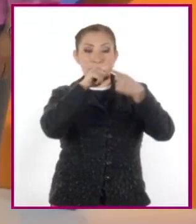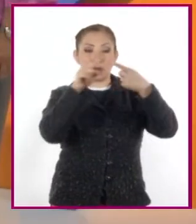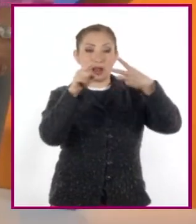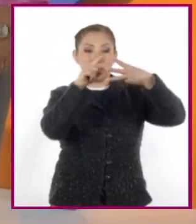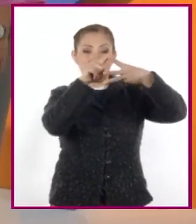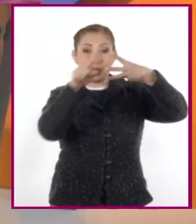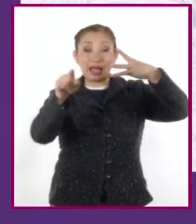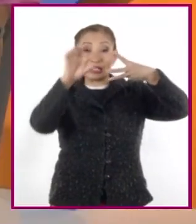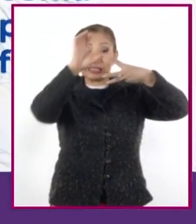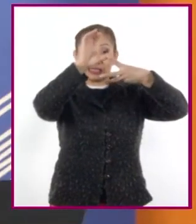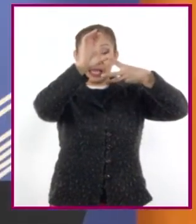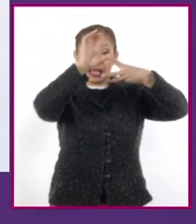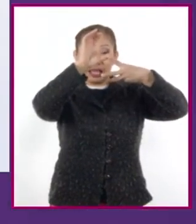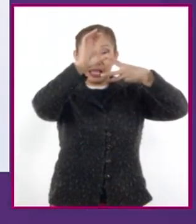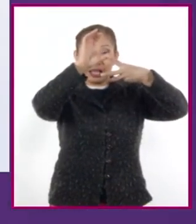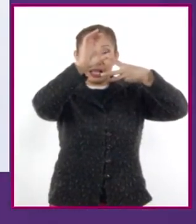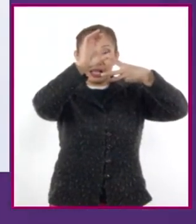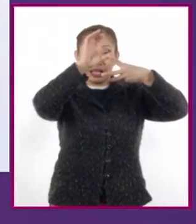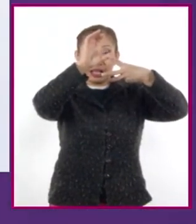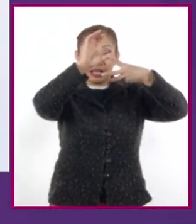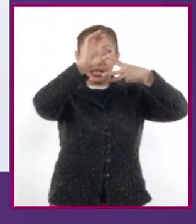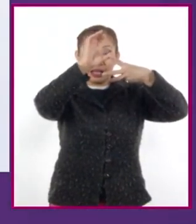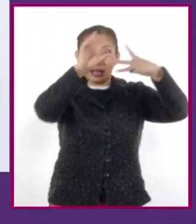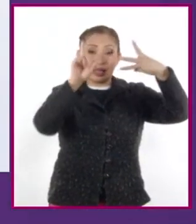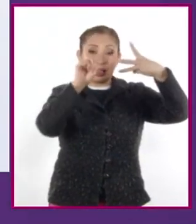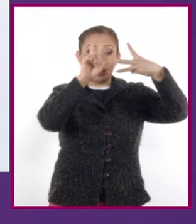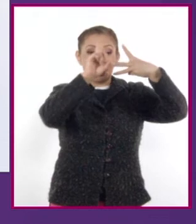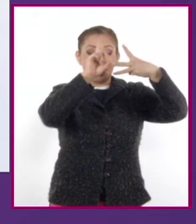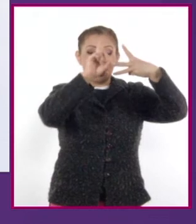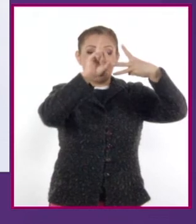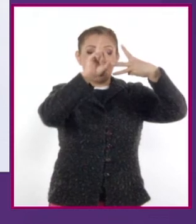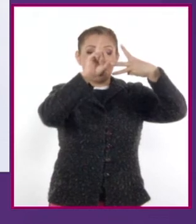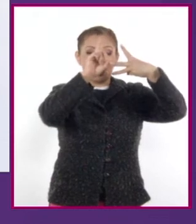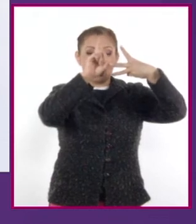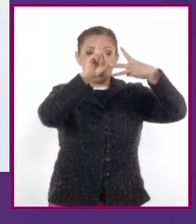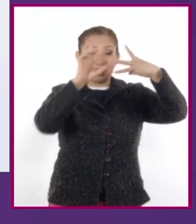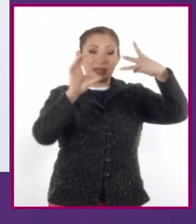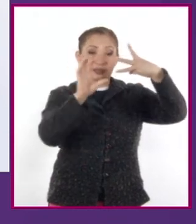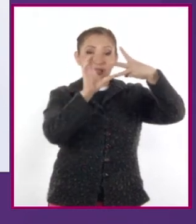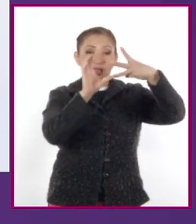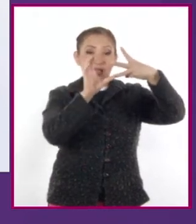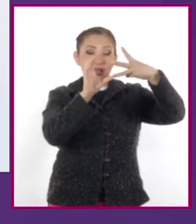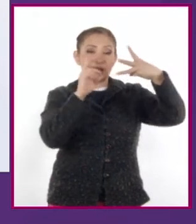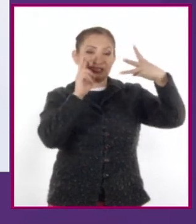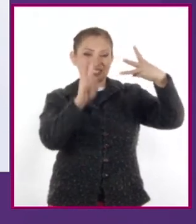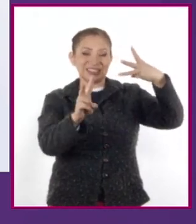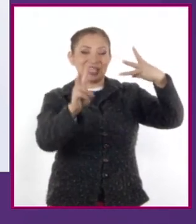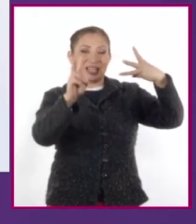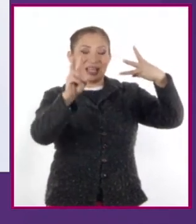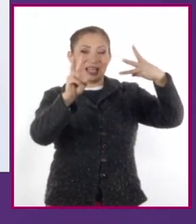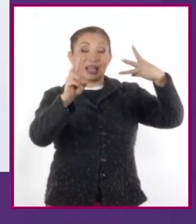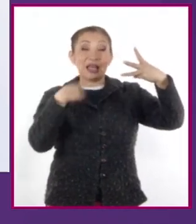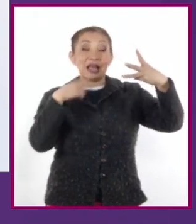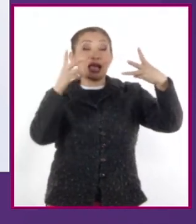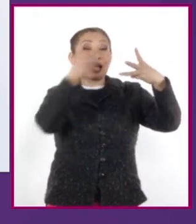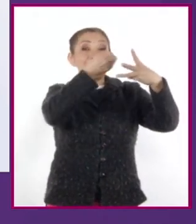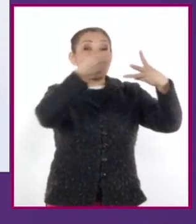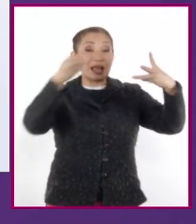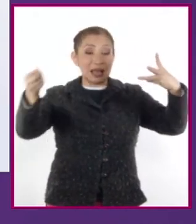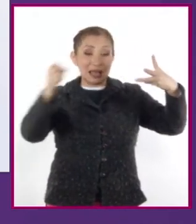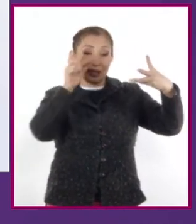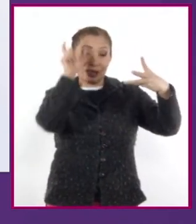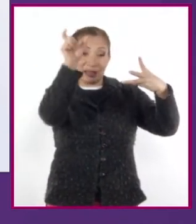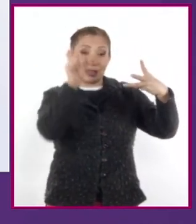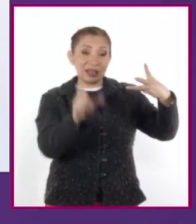la letra C y posteriormente usaremos la letra D. Observemos que en el caso de la